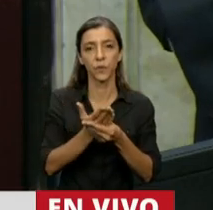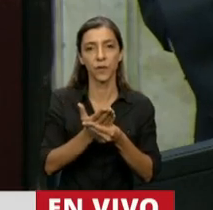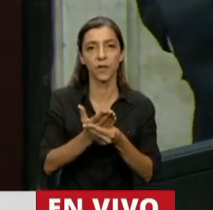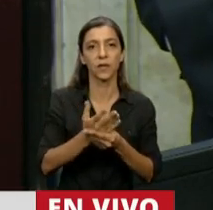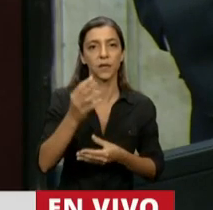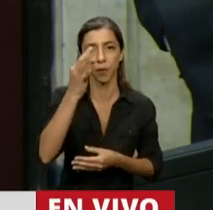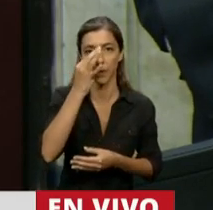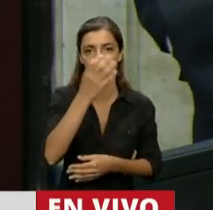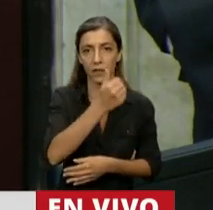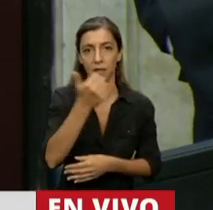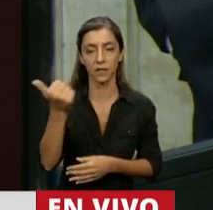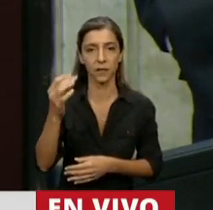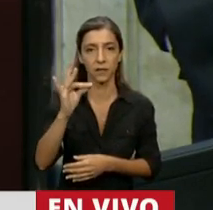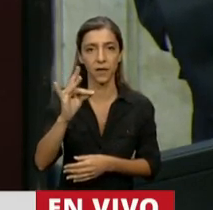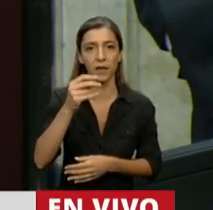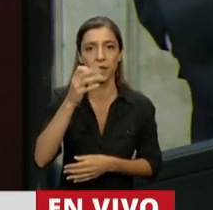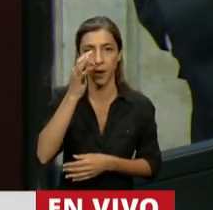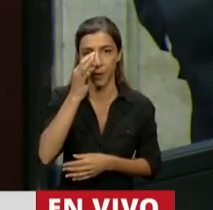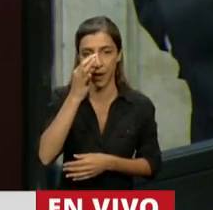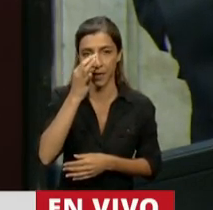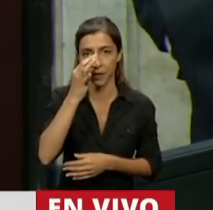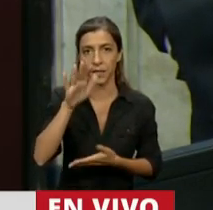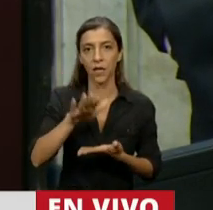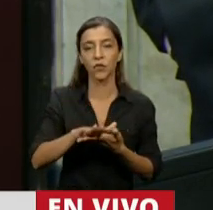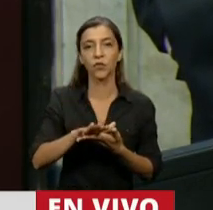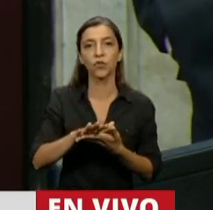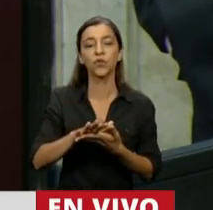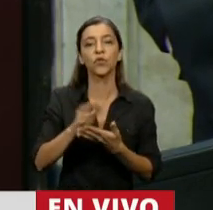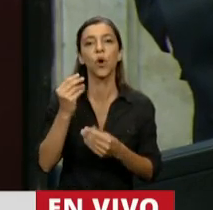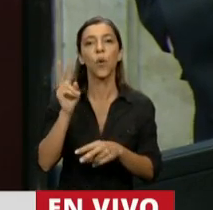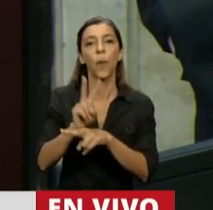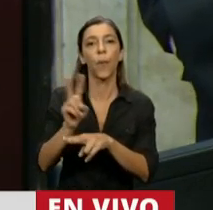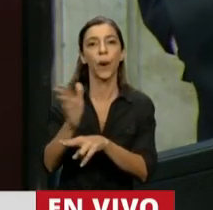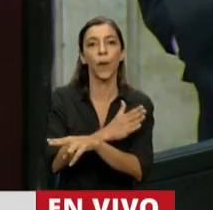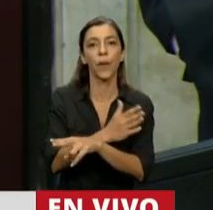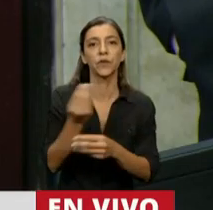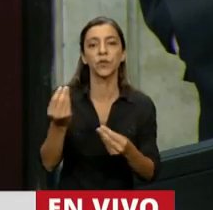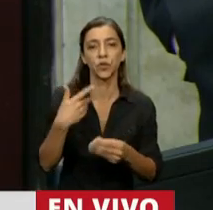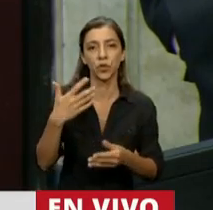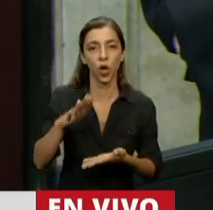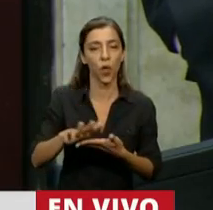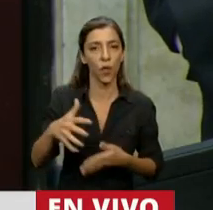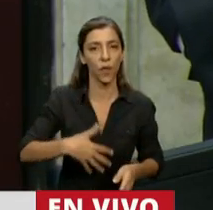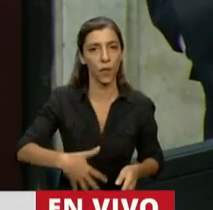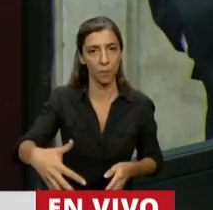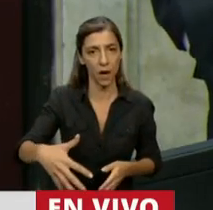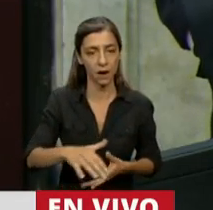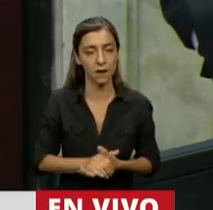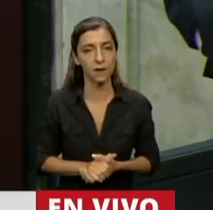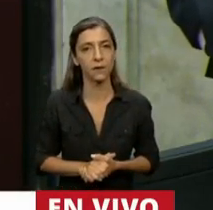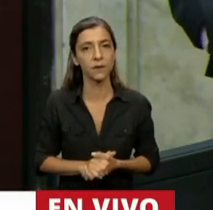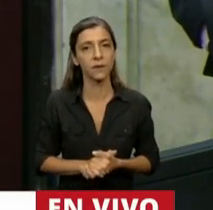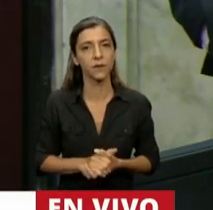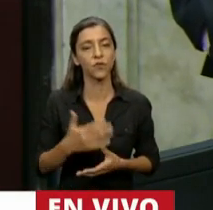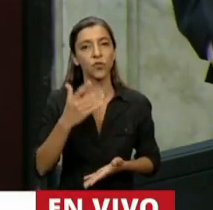2066-D20, prevención de embarazo no intencional. Diputado Manzi, tiene la palabra.